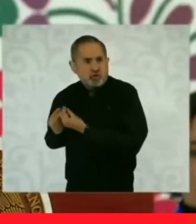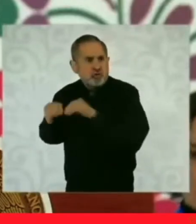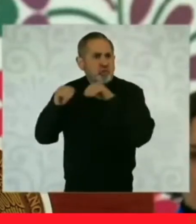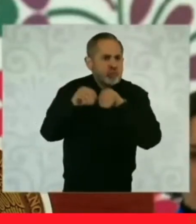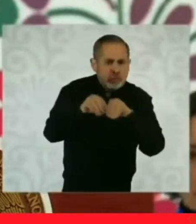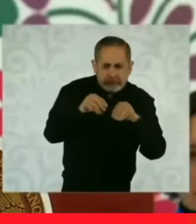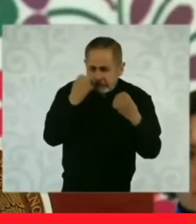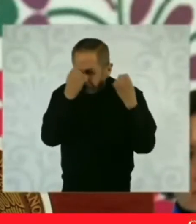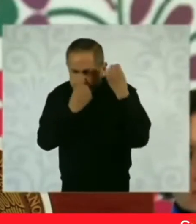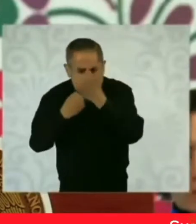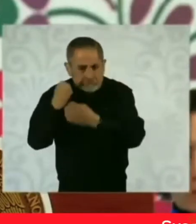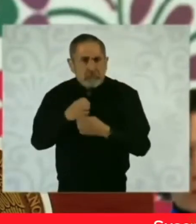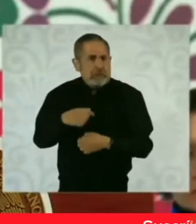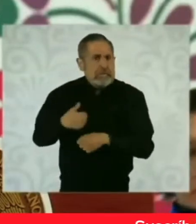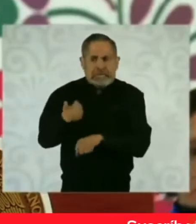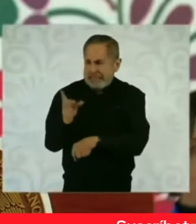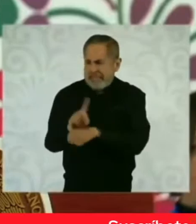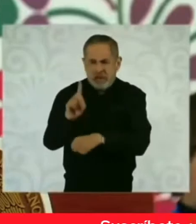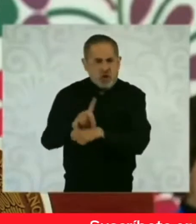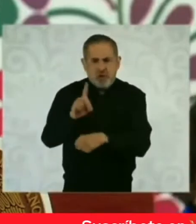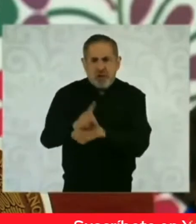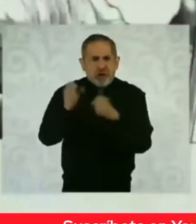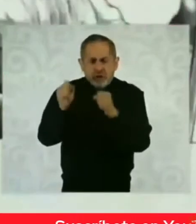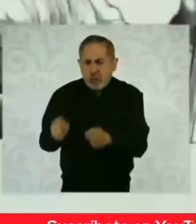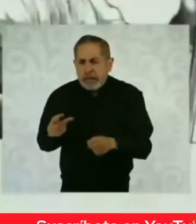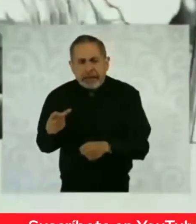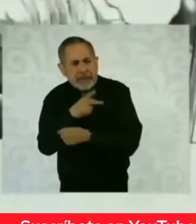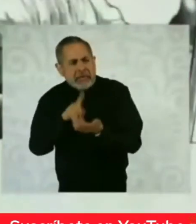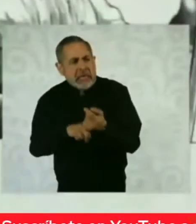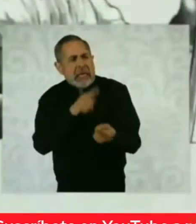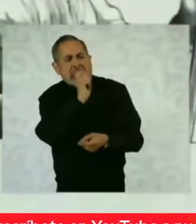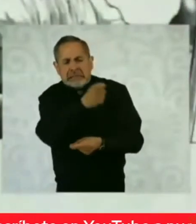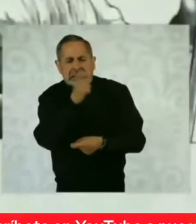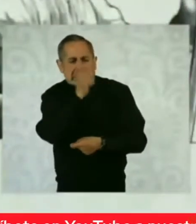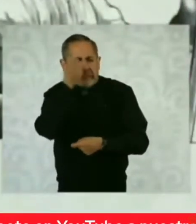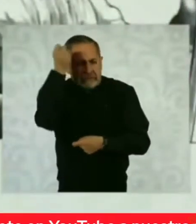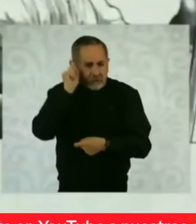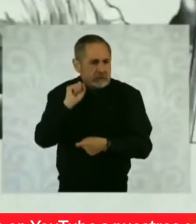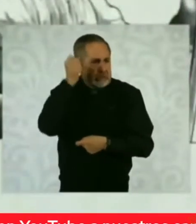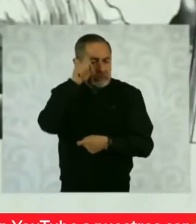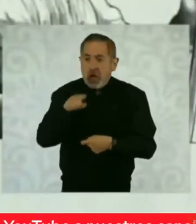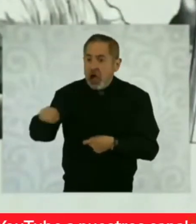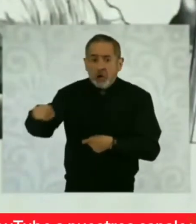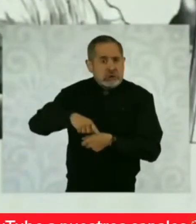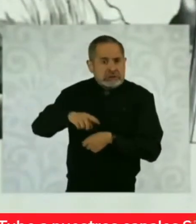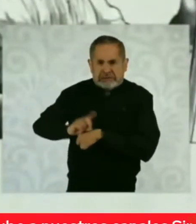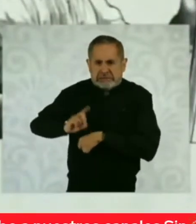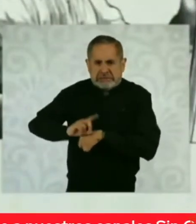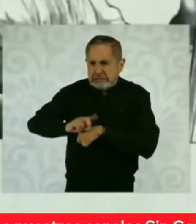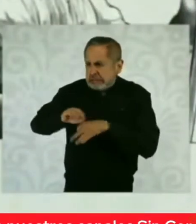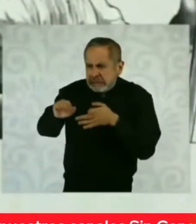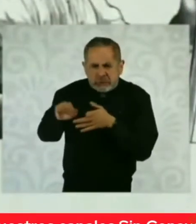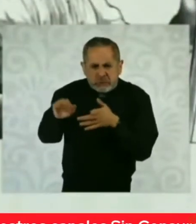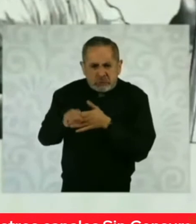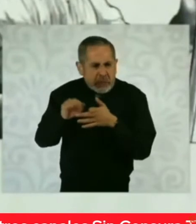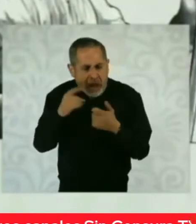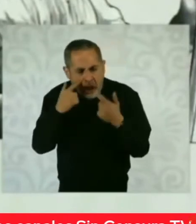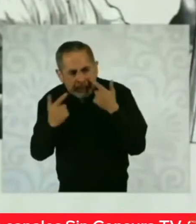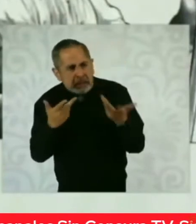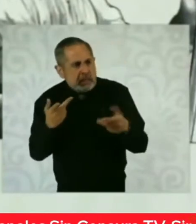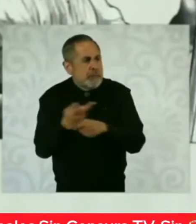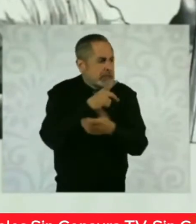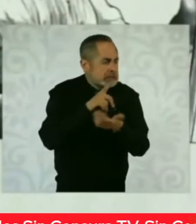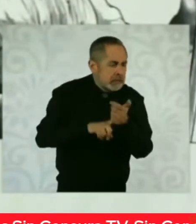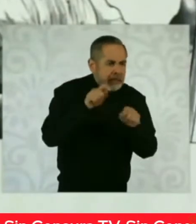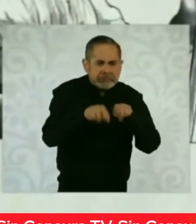lo revisamos en el Gabinete de Seguridad todos los días y además ellos están revisando permanentemente el caso